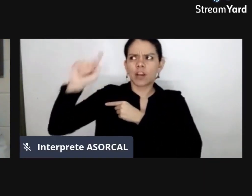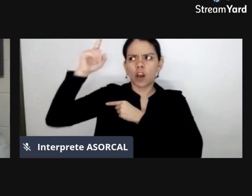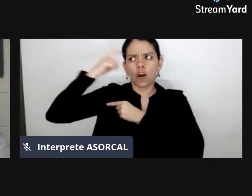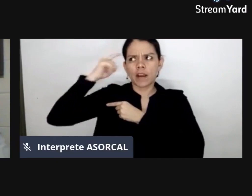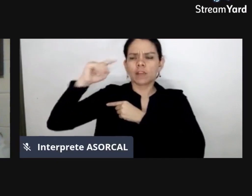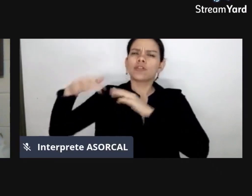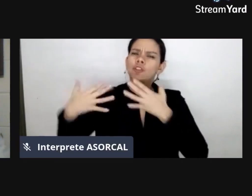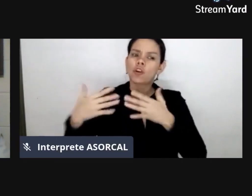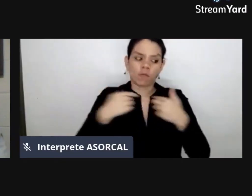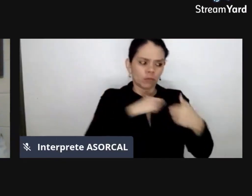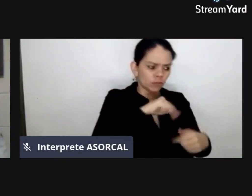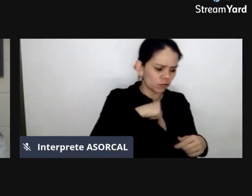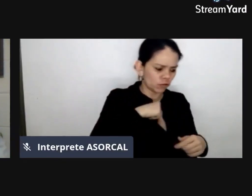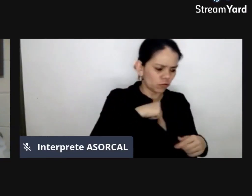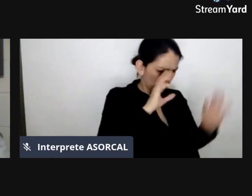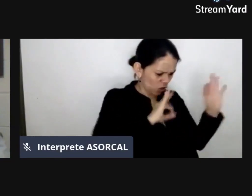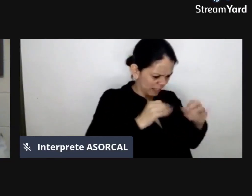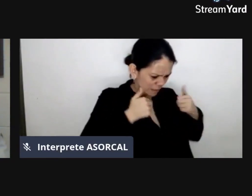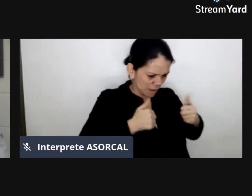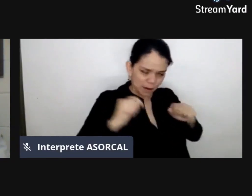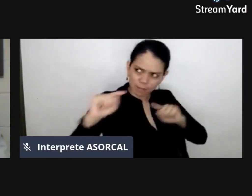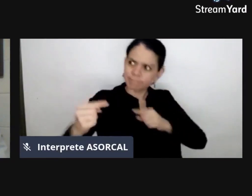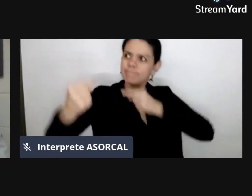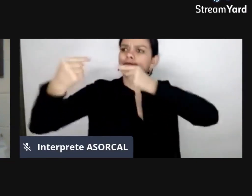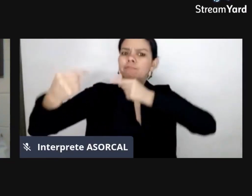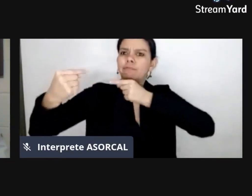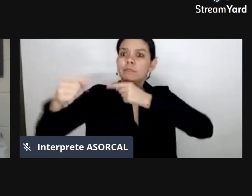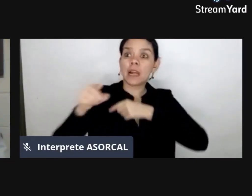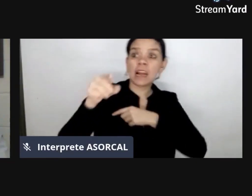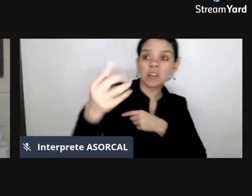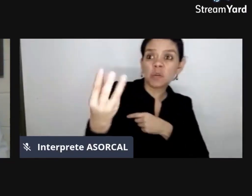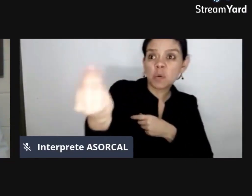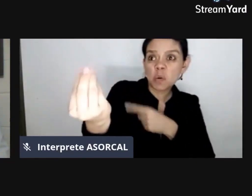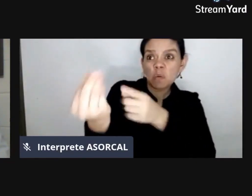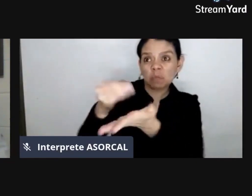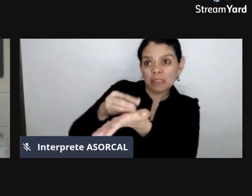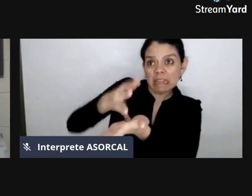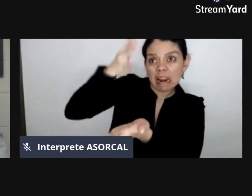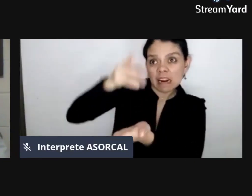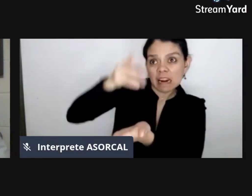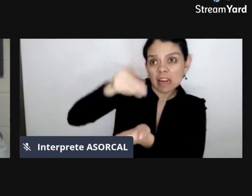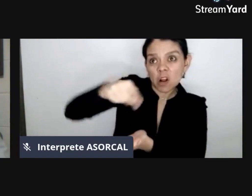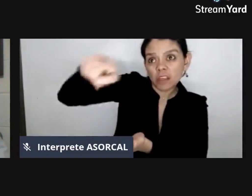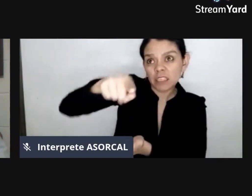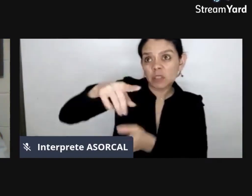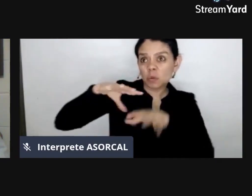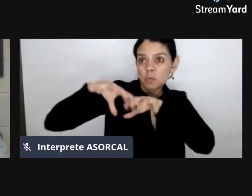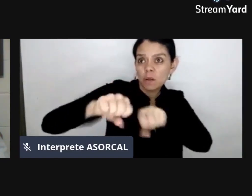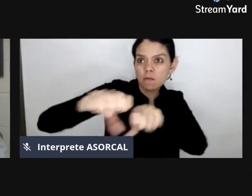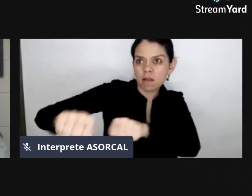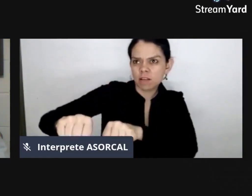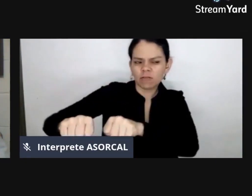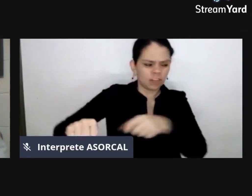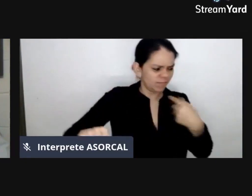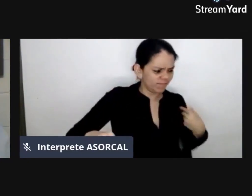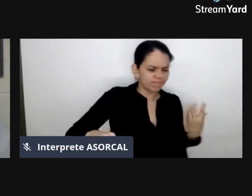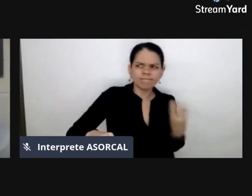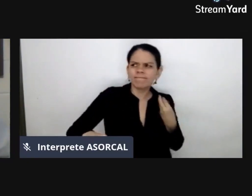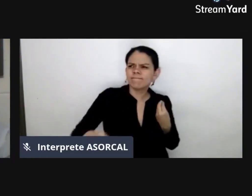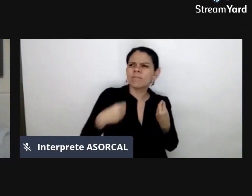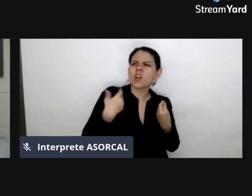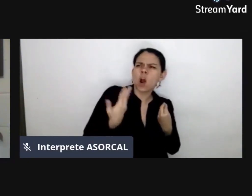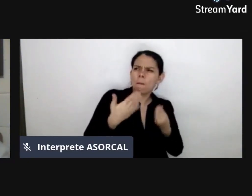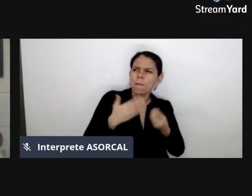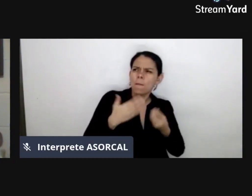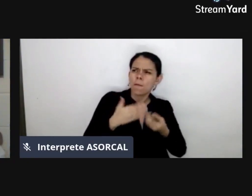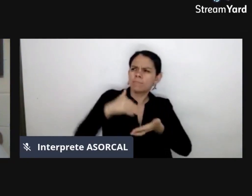que disfrutaba de los beneficios del sistema y las grandes mayorías que permanecían al margen de ello. Por ejemplo,